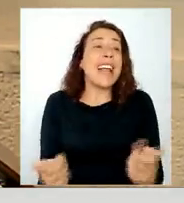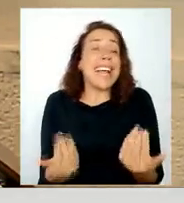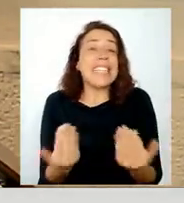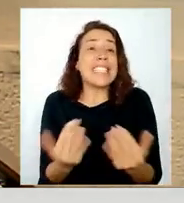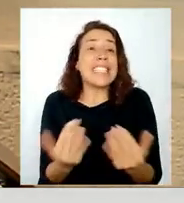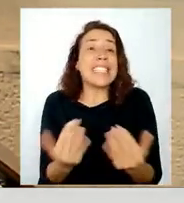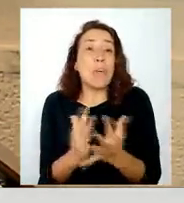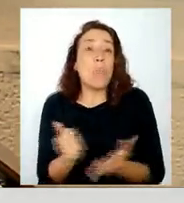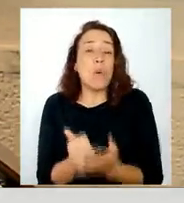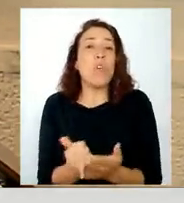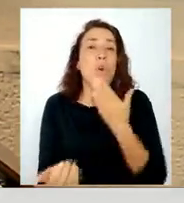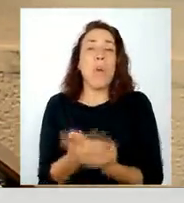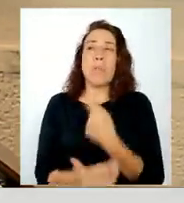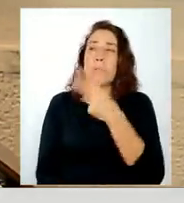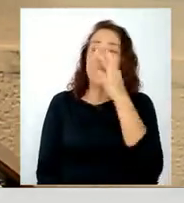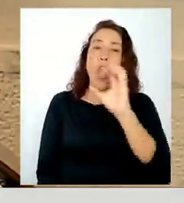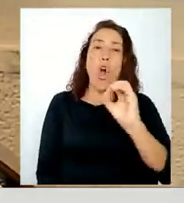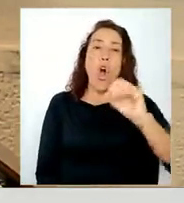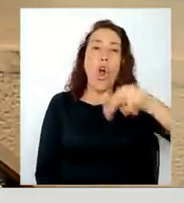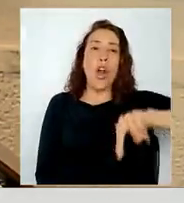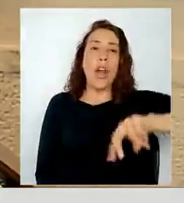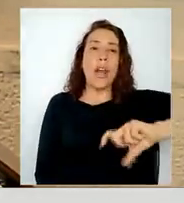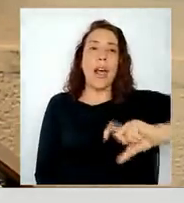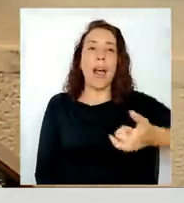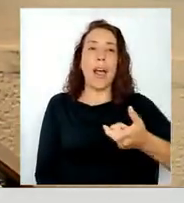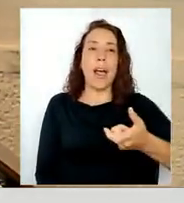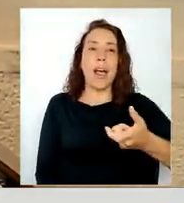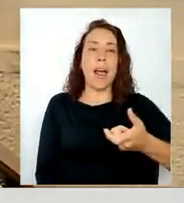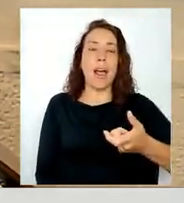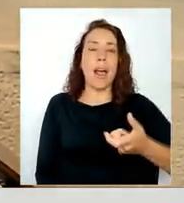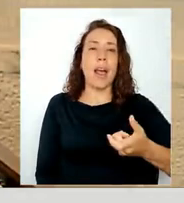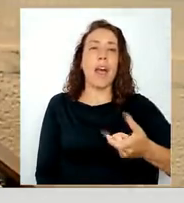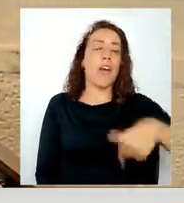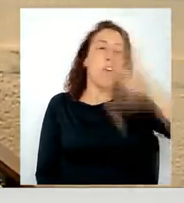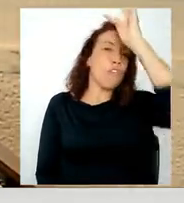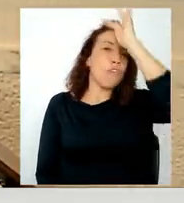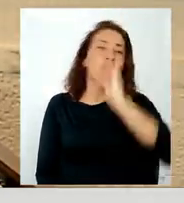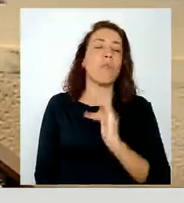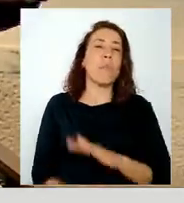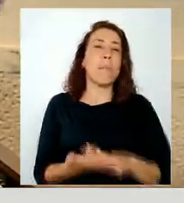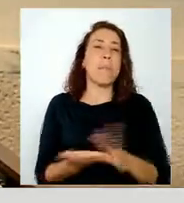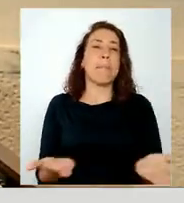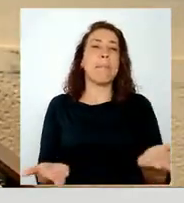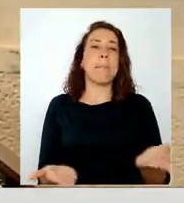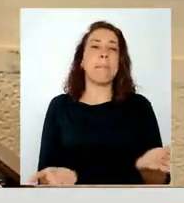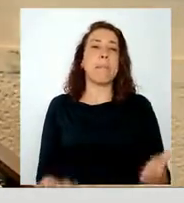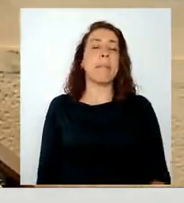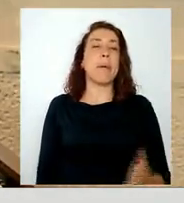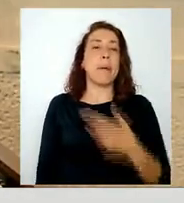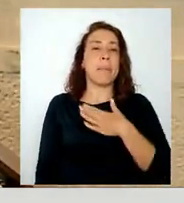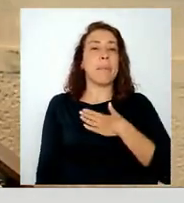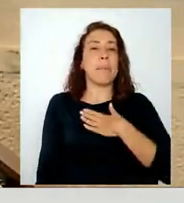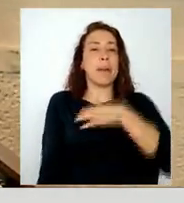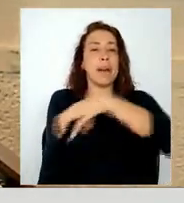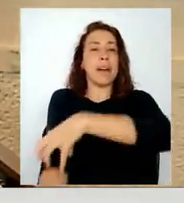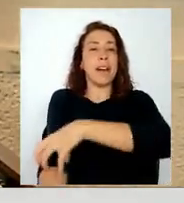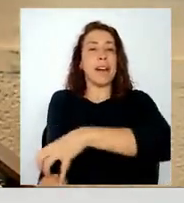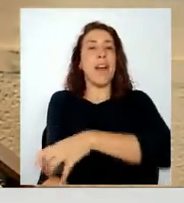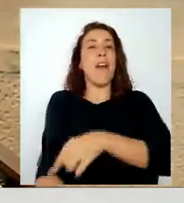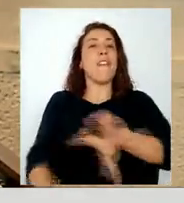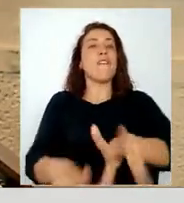ong de funcionarios por ejemplo allá en la región nuestra la familia el alcalde Coronel tiene